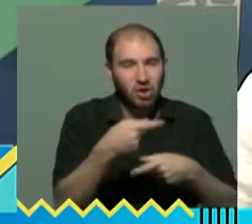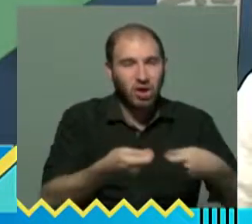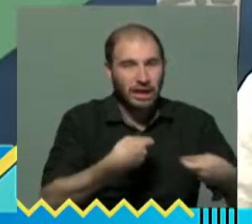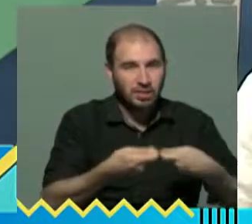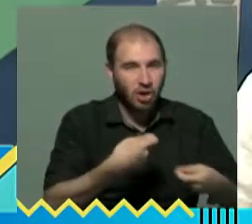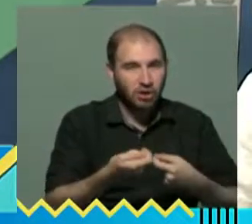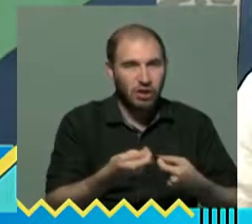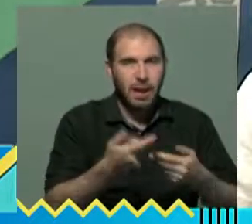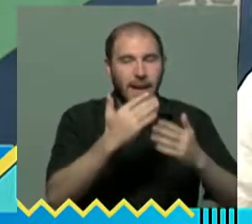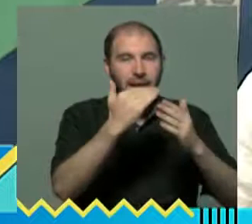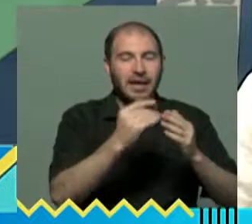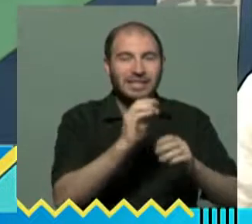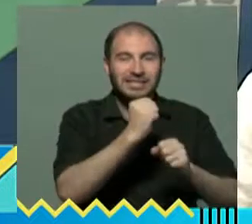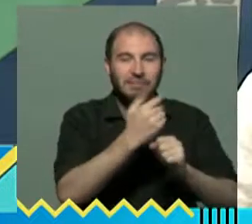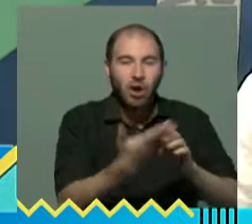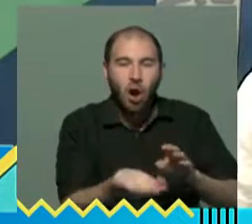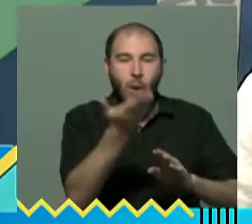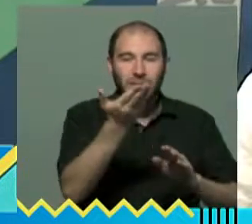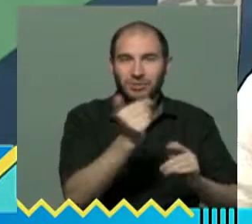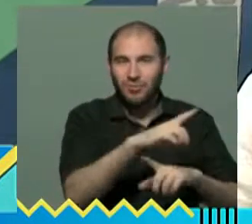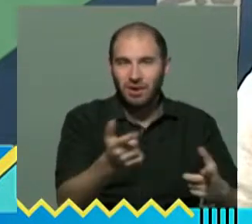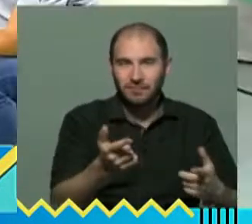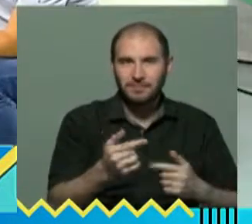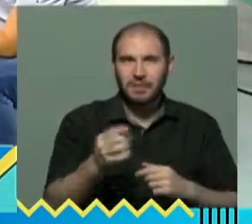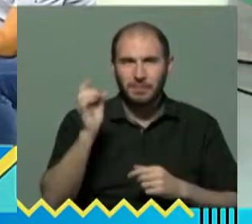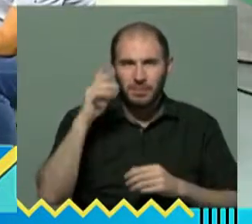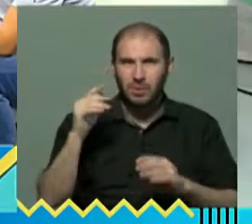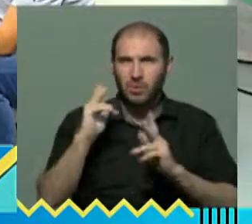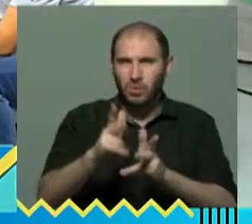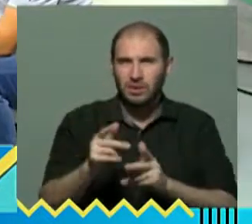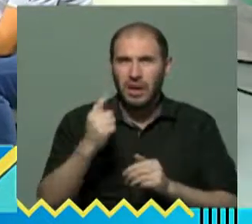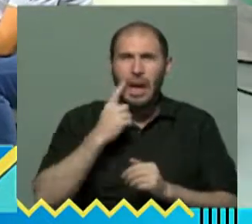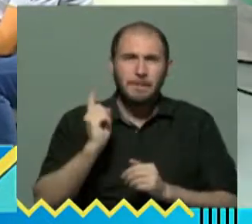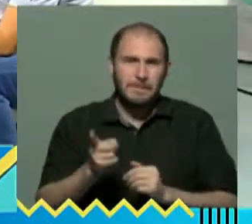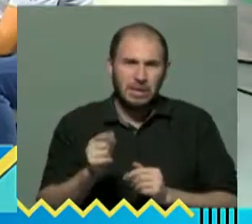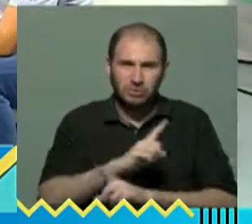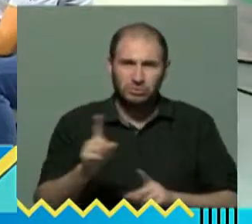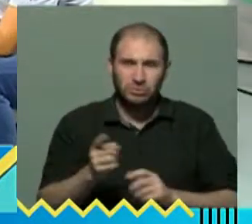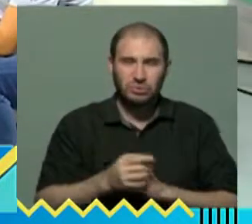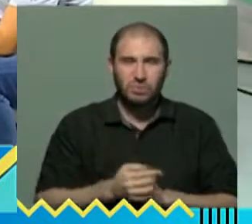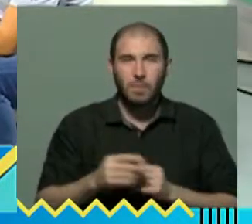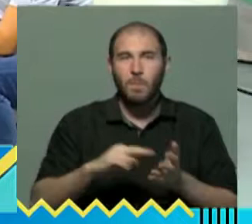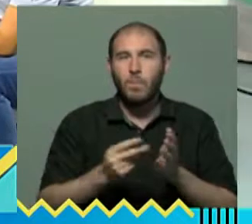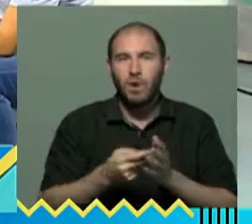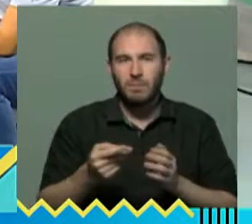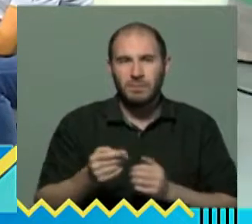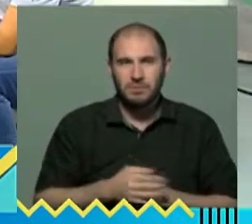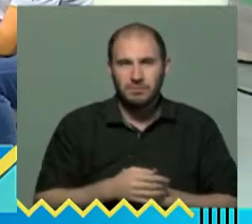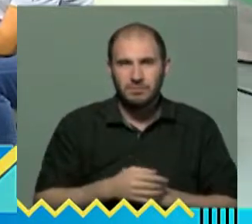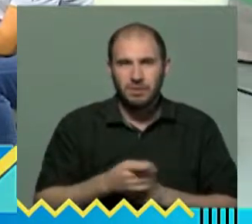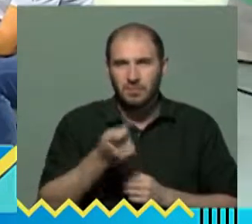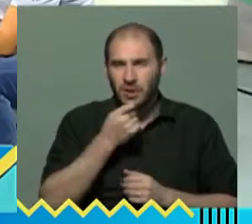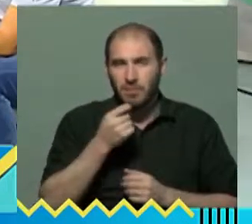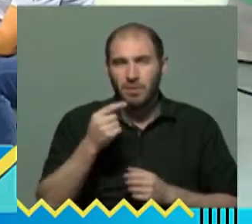gestionar una baja en ese índice de la desocupación. Igual, permitime sentir, a ver, no es peligroso decir los problemas como son. A ver, la Argentina tiene